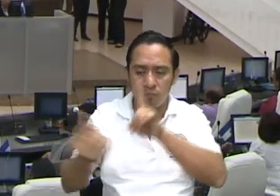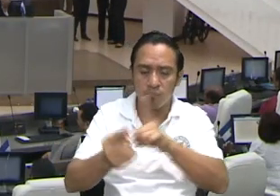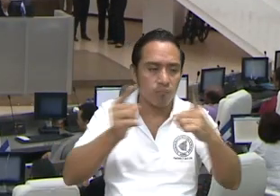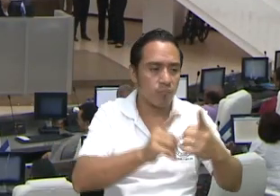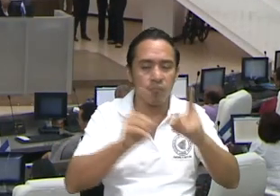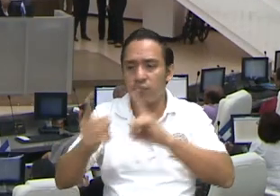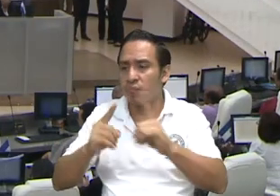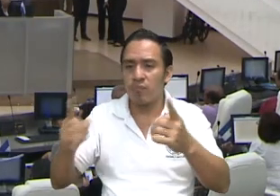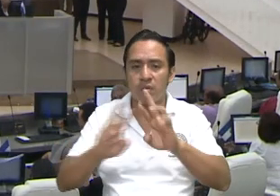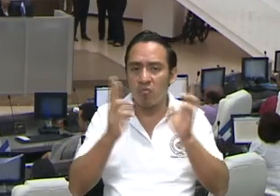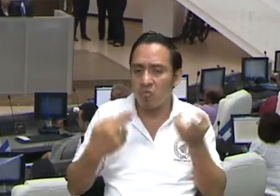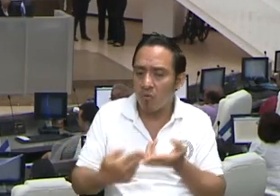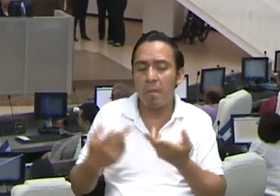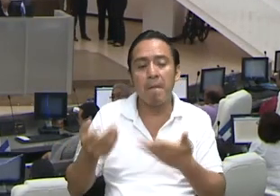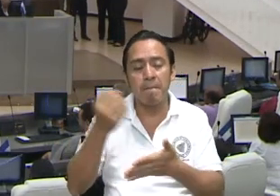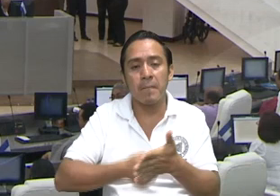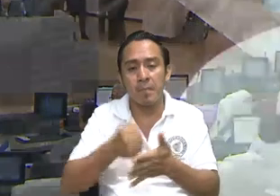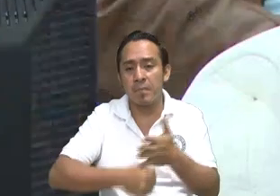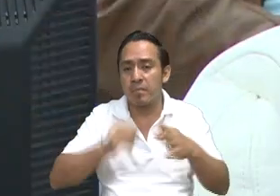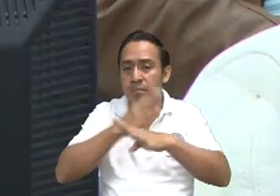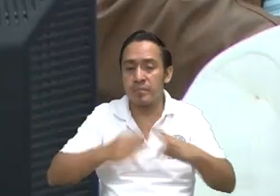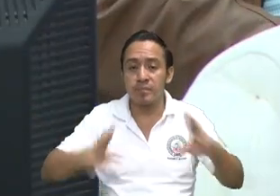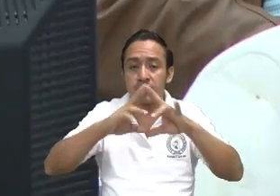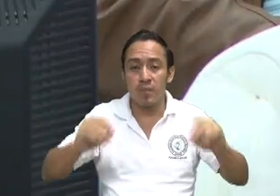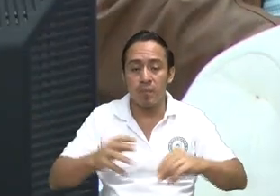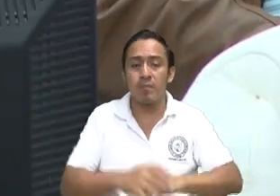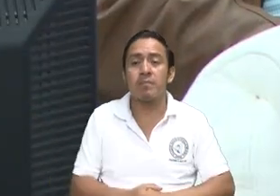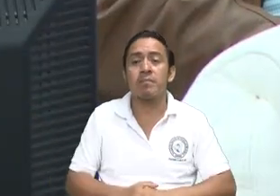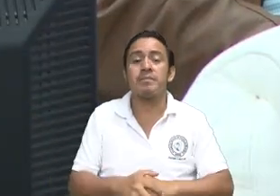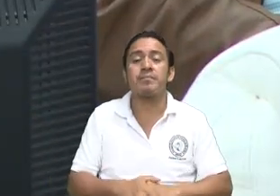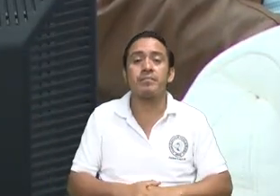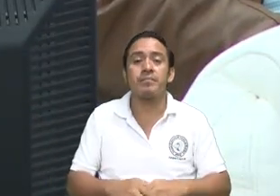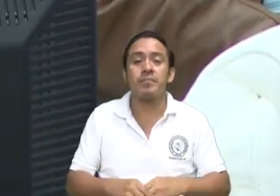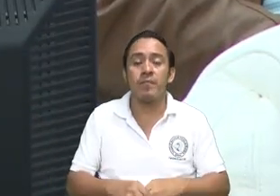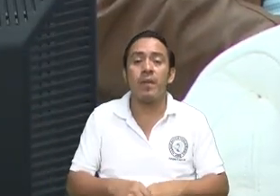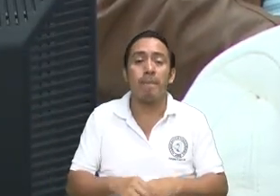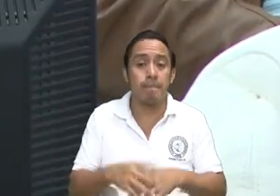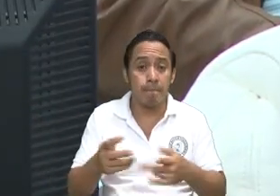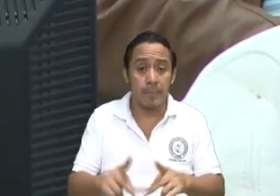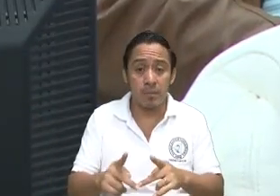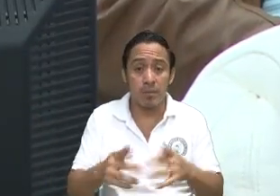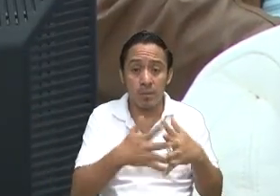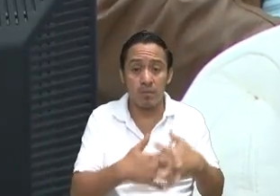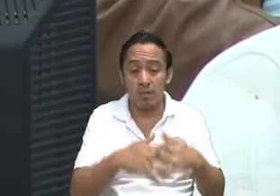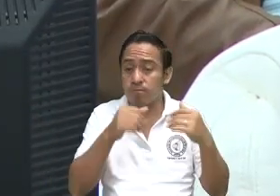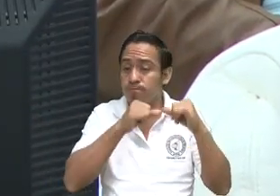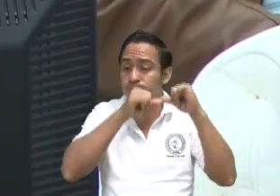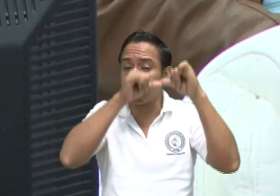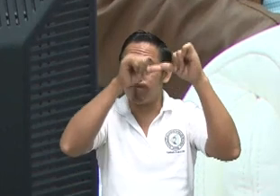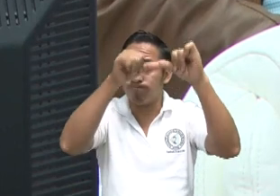la defensa de la paz de Nicaragua. Pero el invasor continuó como los